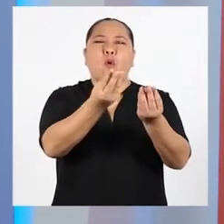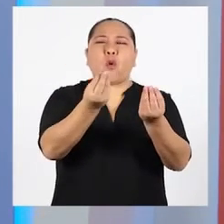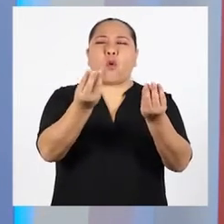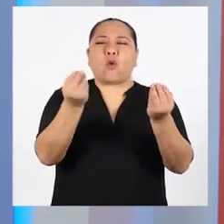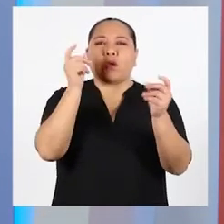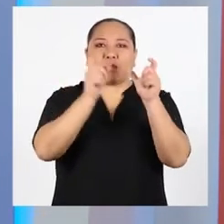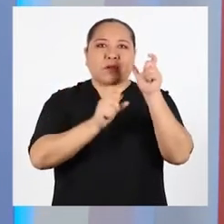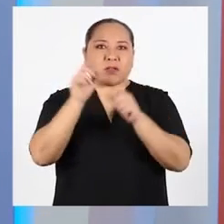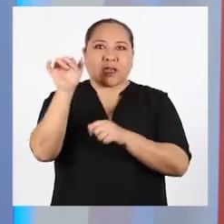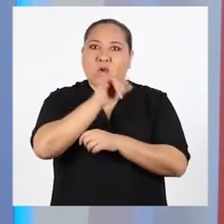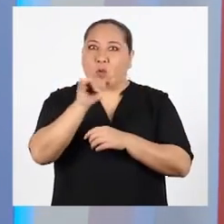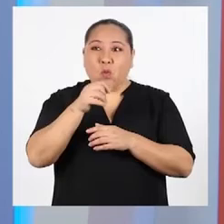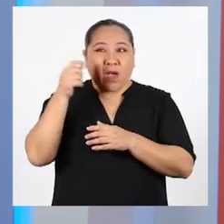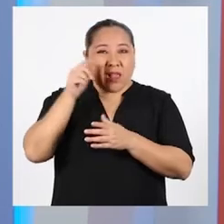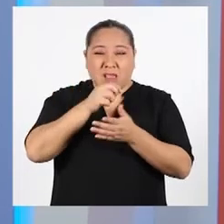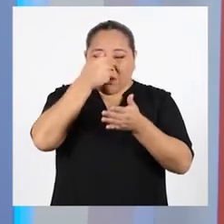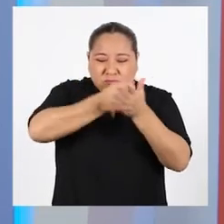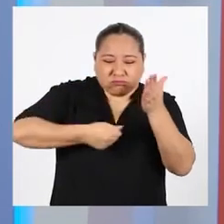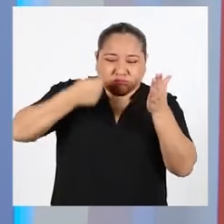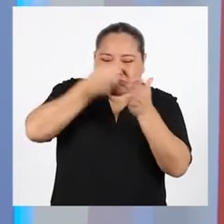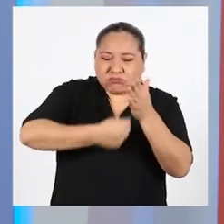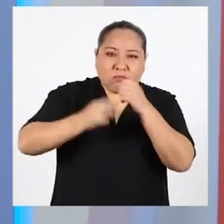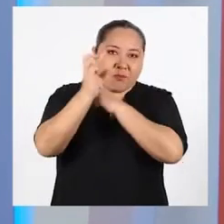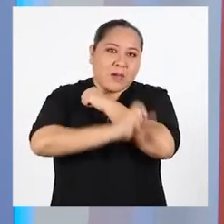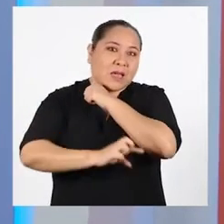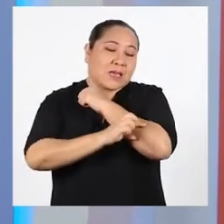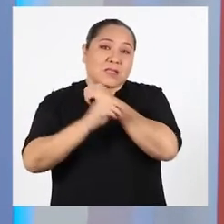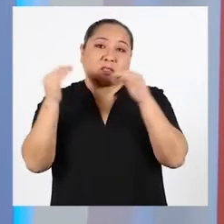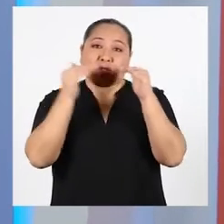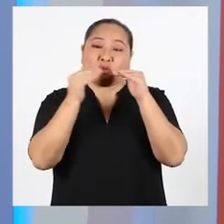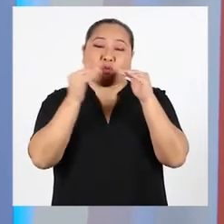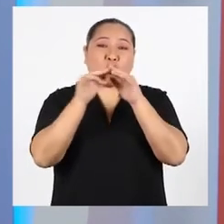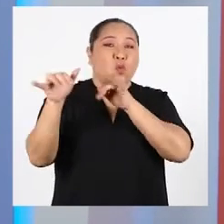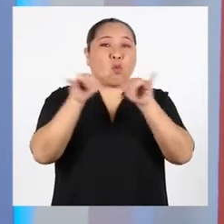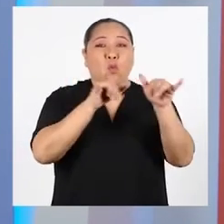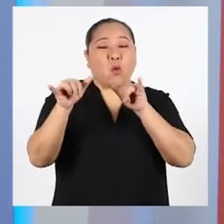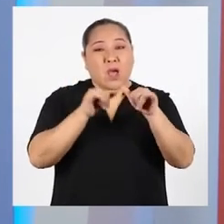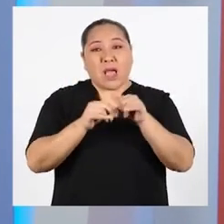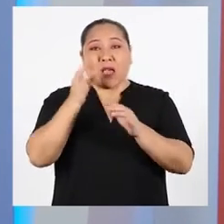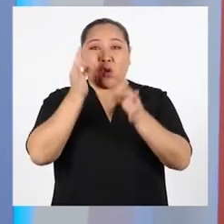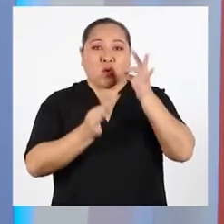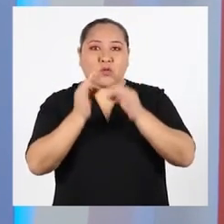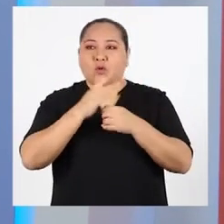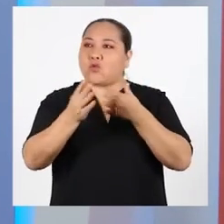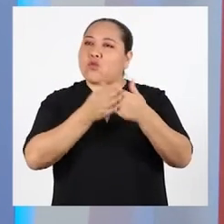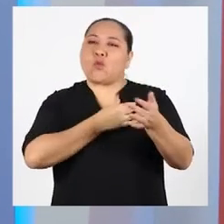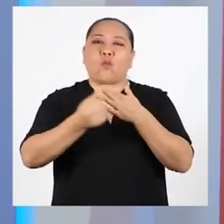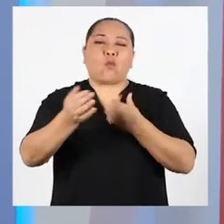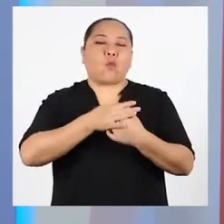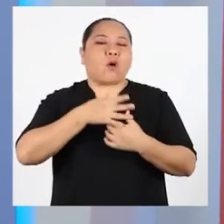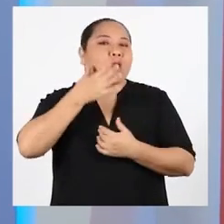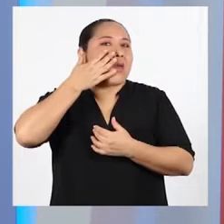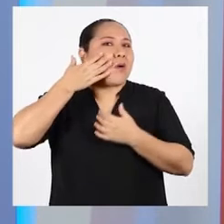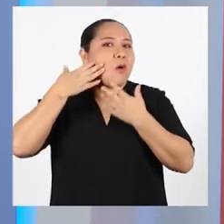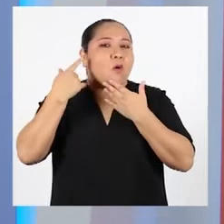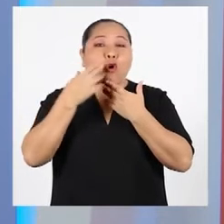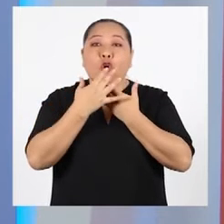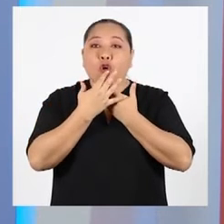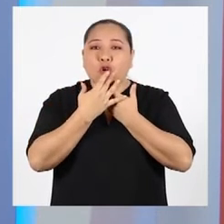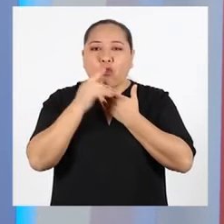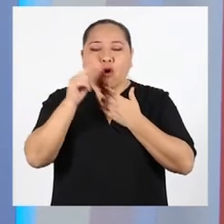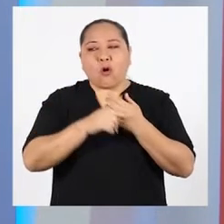personas que, como él, luchaban por un país más justo y equitativo, sin importar el color de piel o